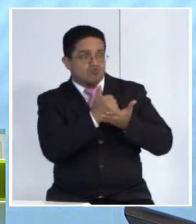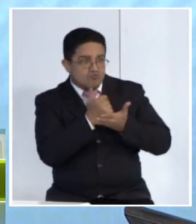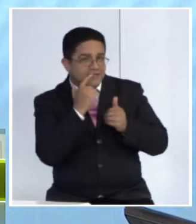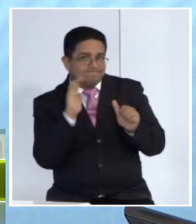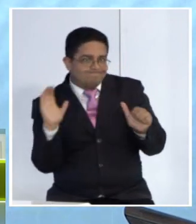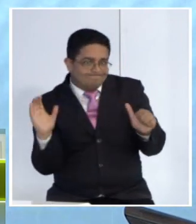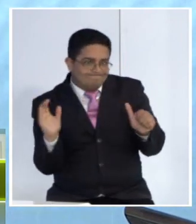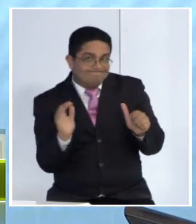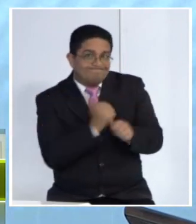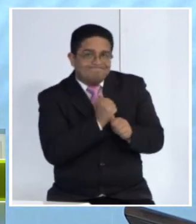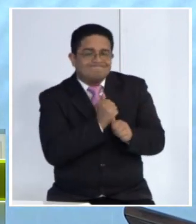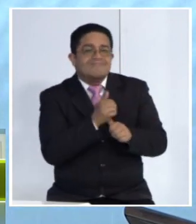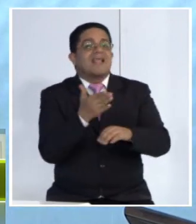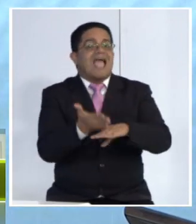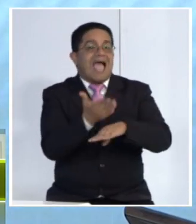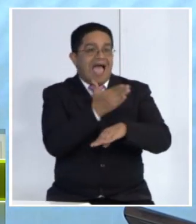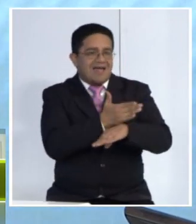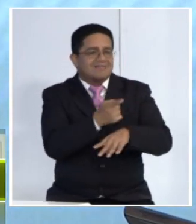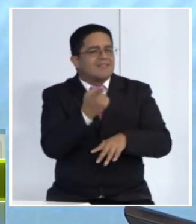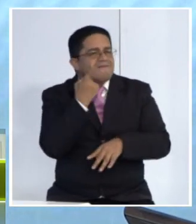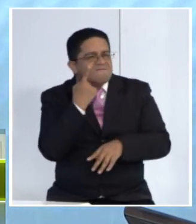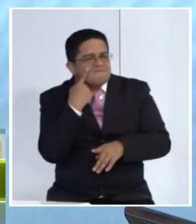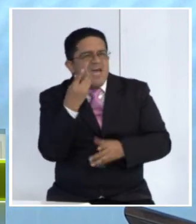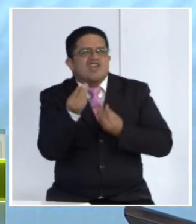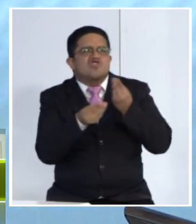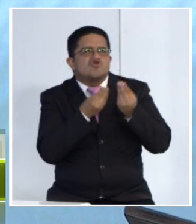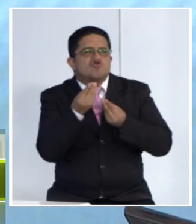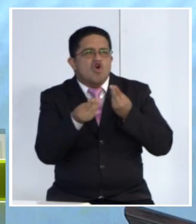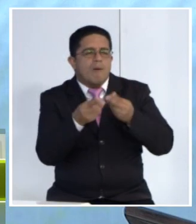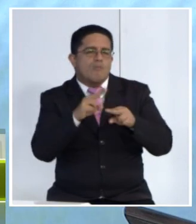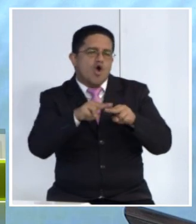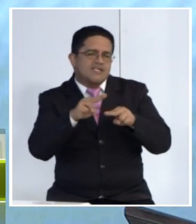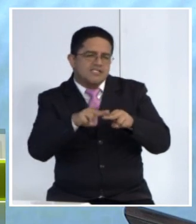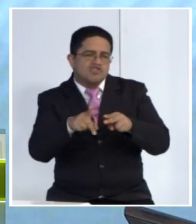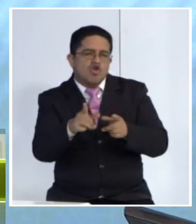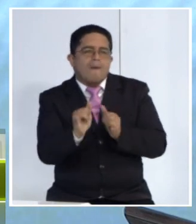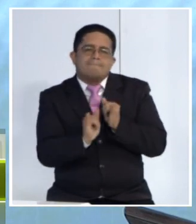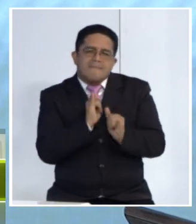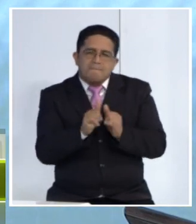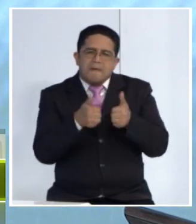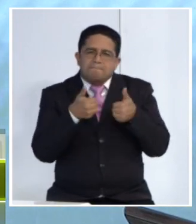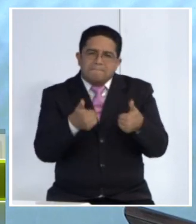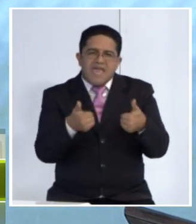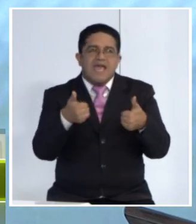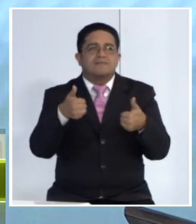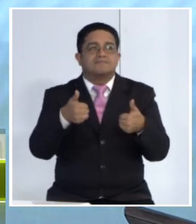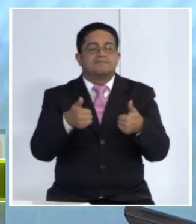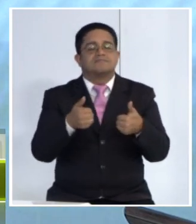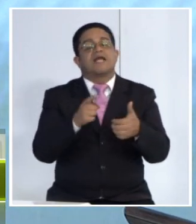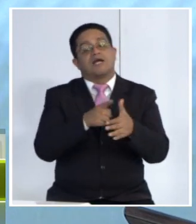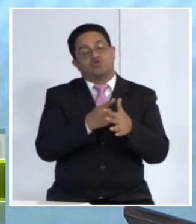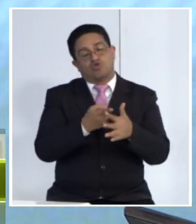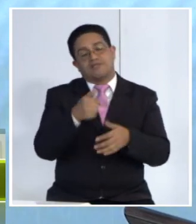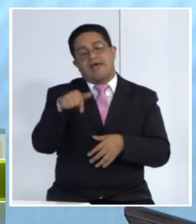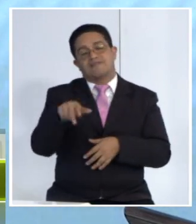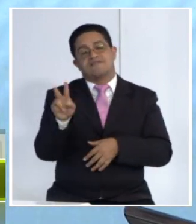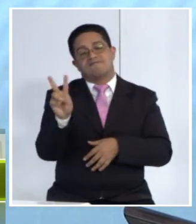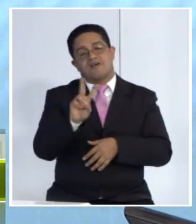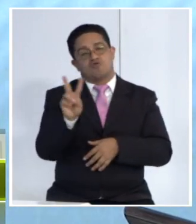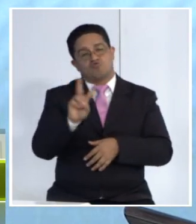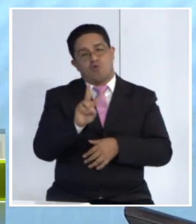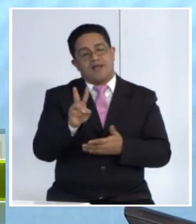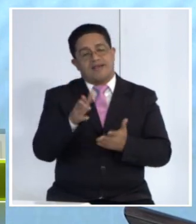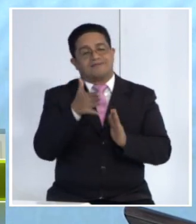diagnóstico precoz del niño, ¿ok? Y yo creo y pienso que hay muchos protocolos en nuestro país, sobre todo a